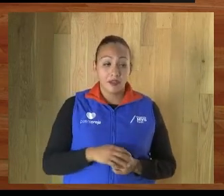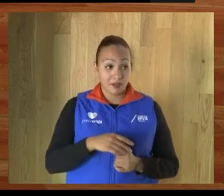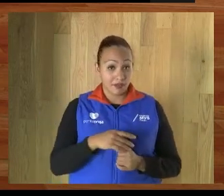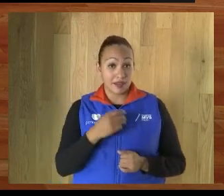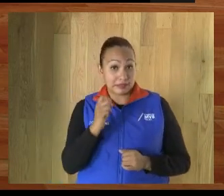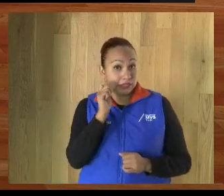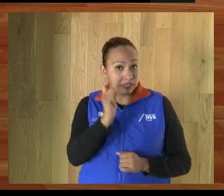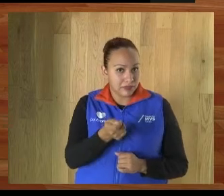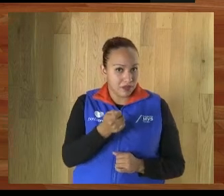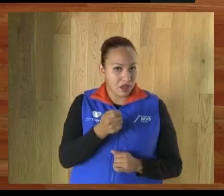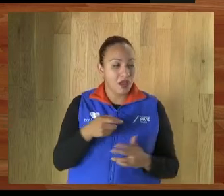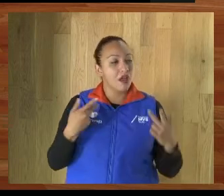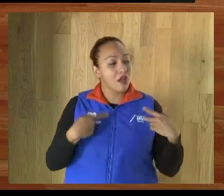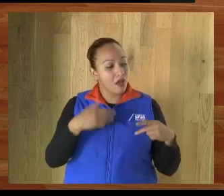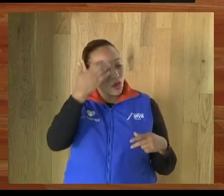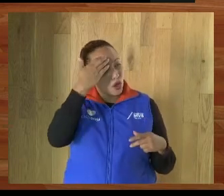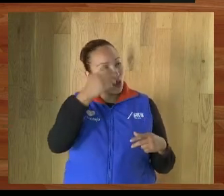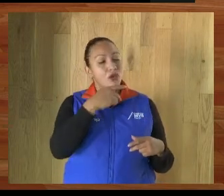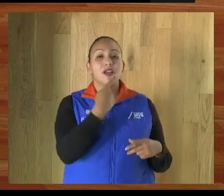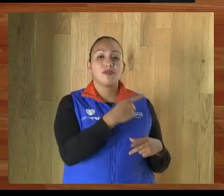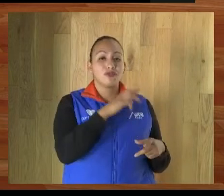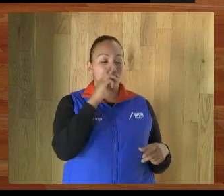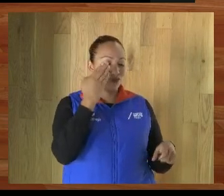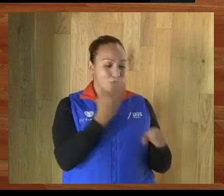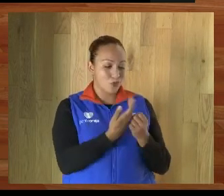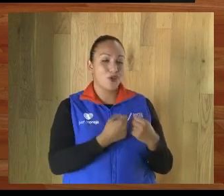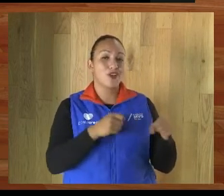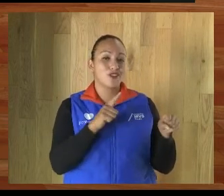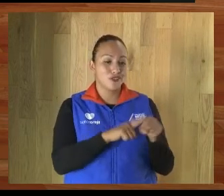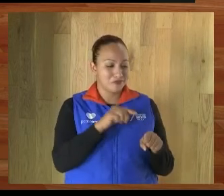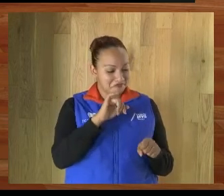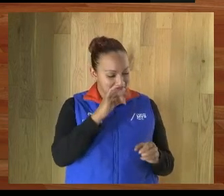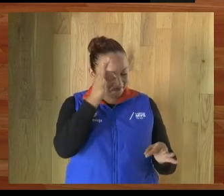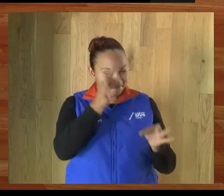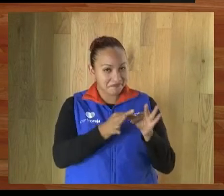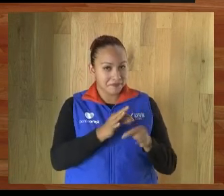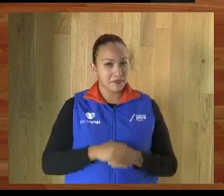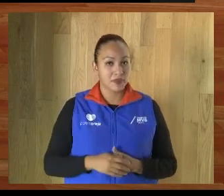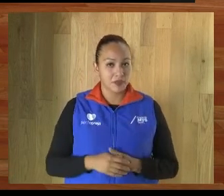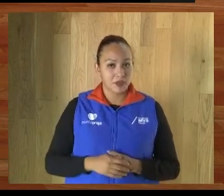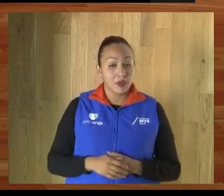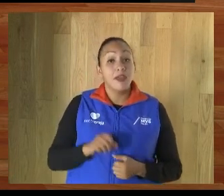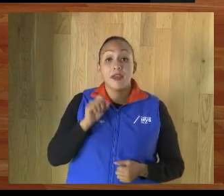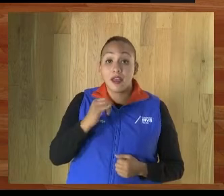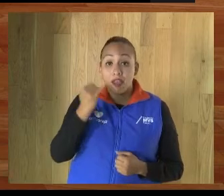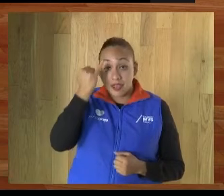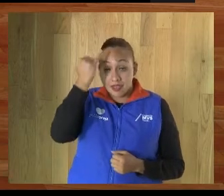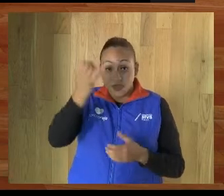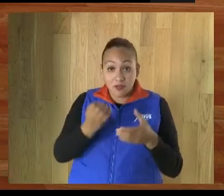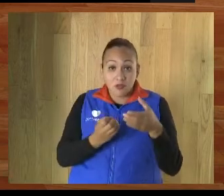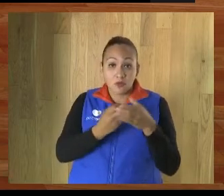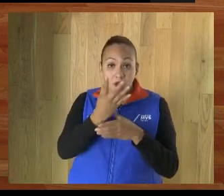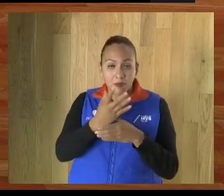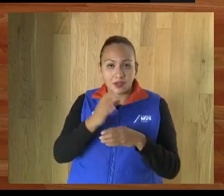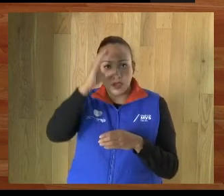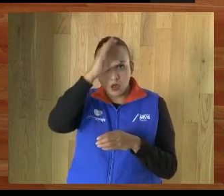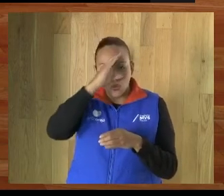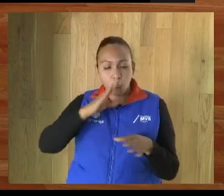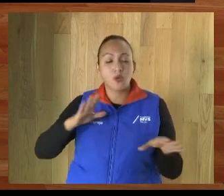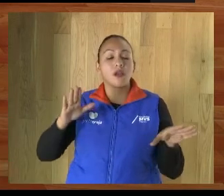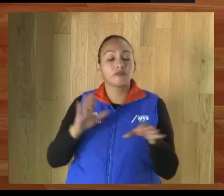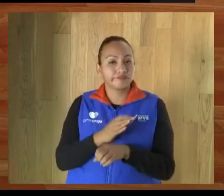relacionadas con la responsabilidad social y la sostenibilidad. Y la innovación y la cultura de cambio, que